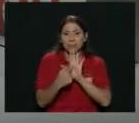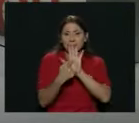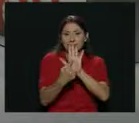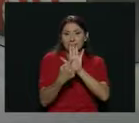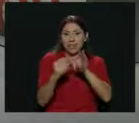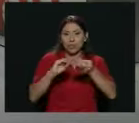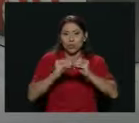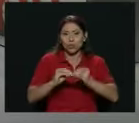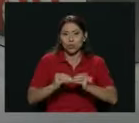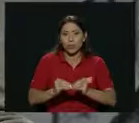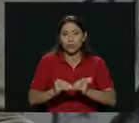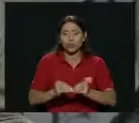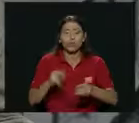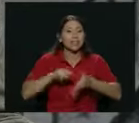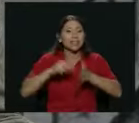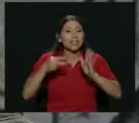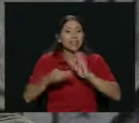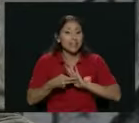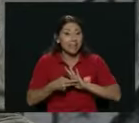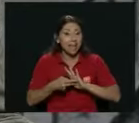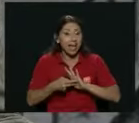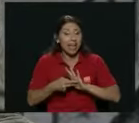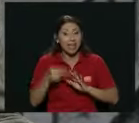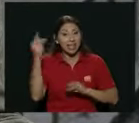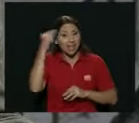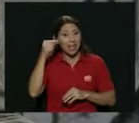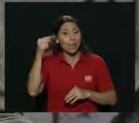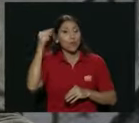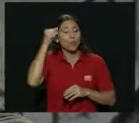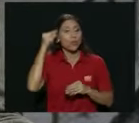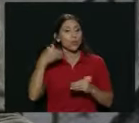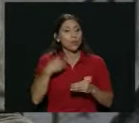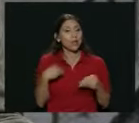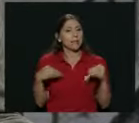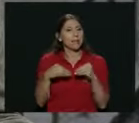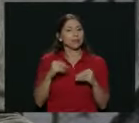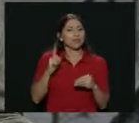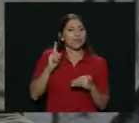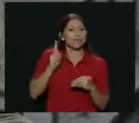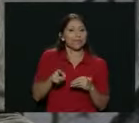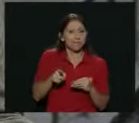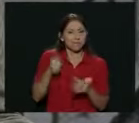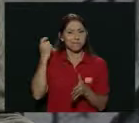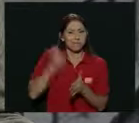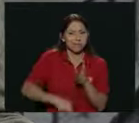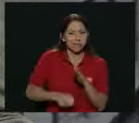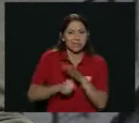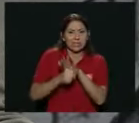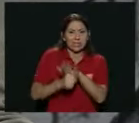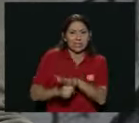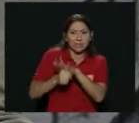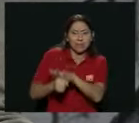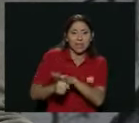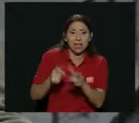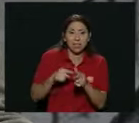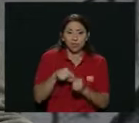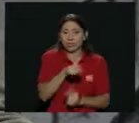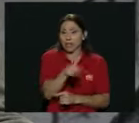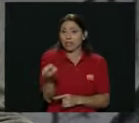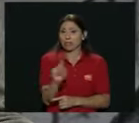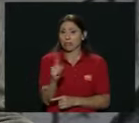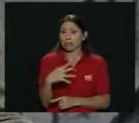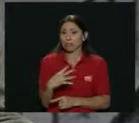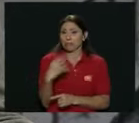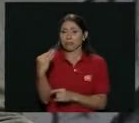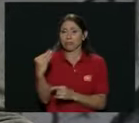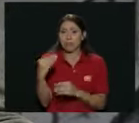eso se debe a que la mayor capacidad de intimidación del gobierno evita que haya migración. Y al mismo tiempo,